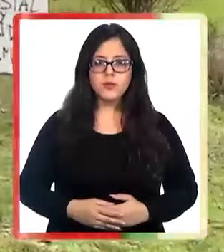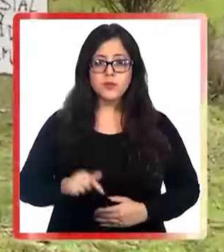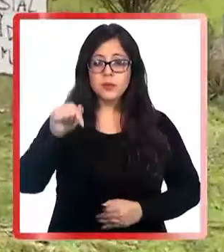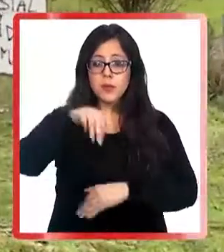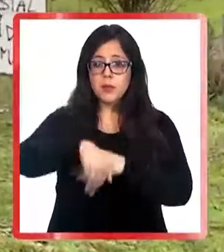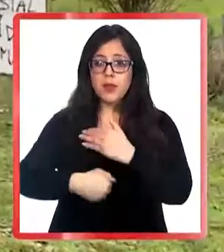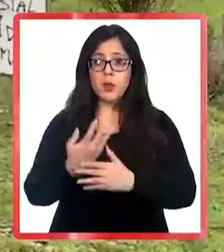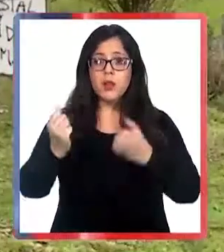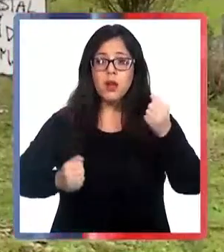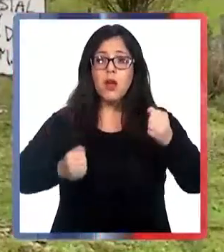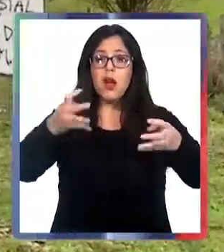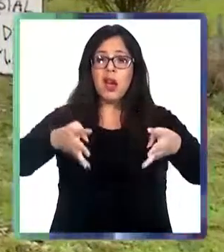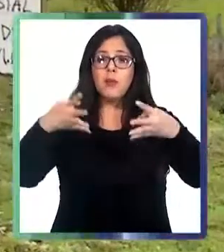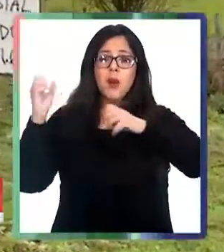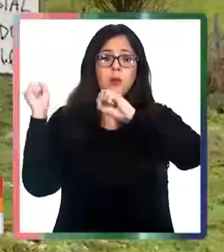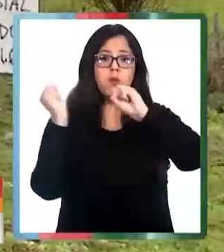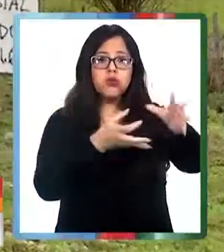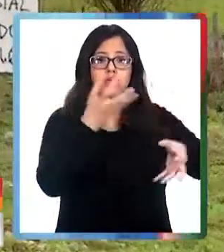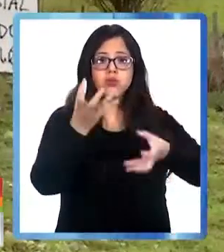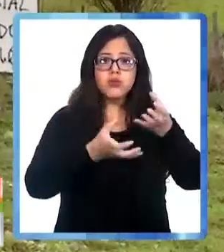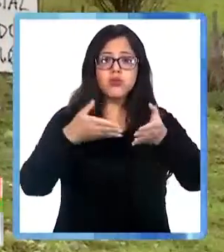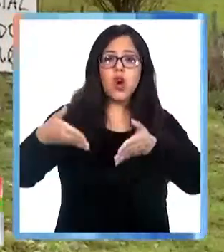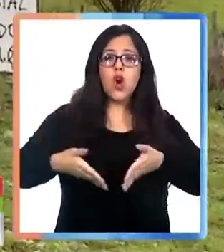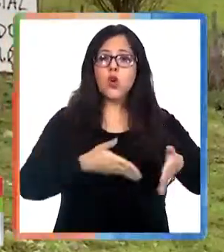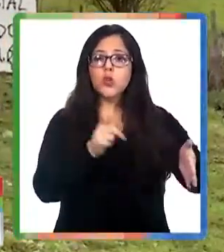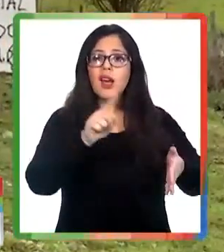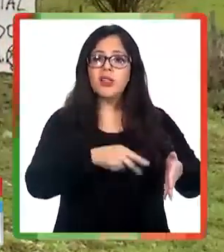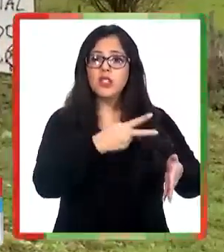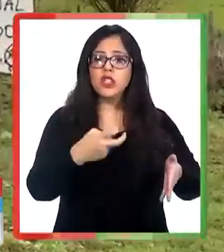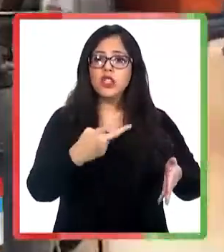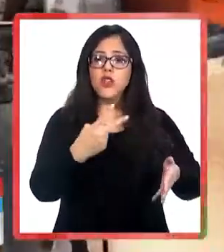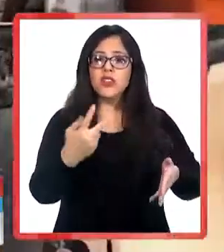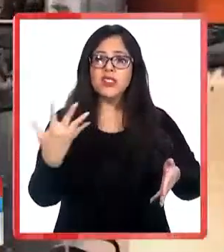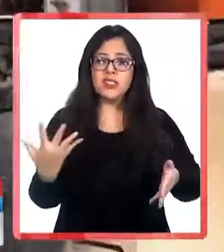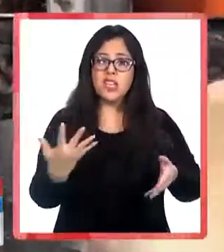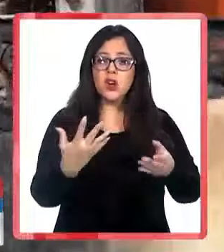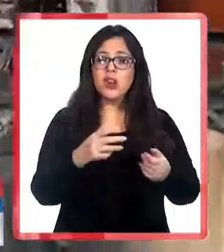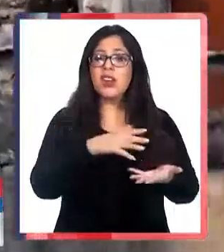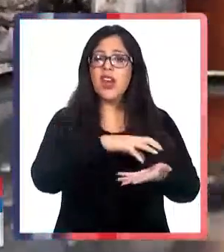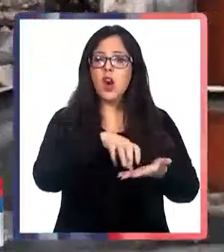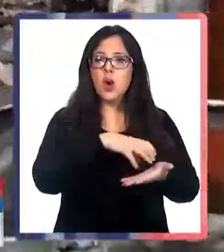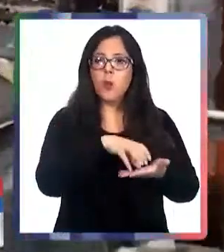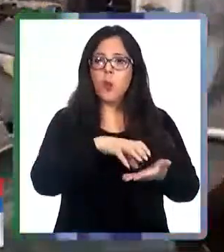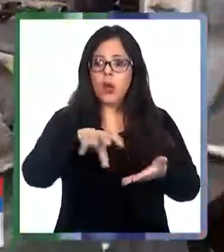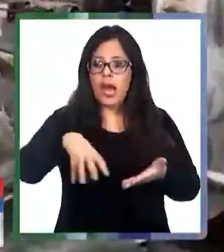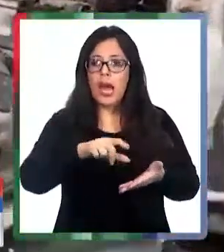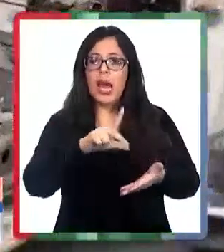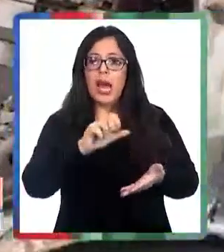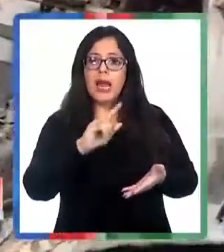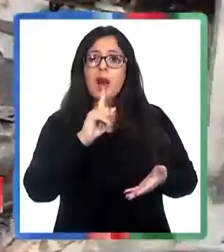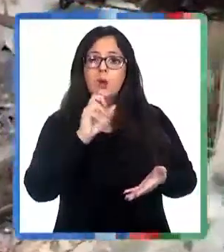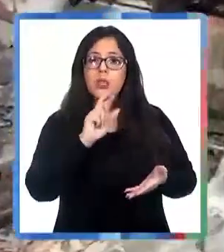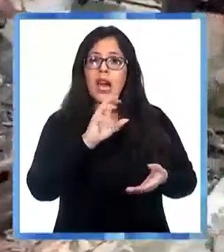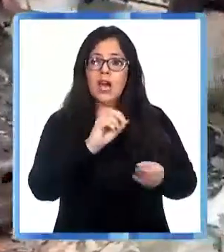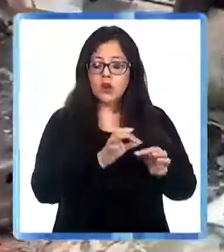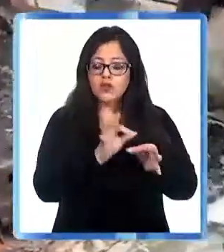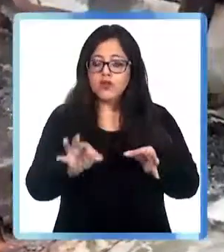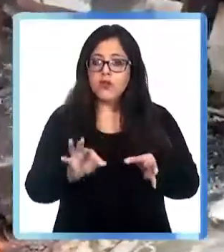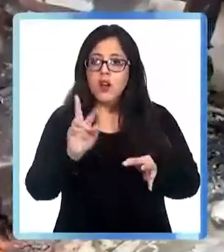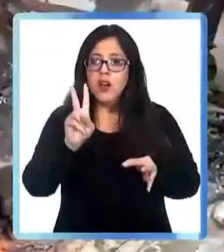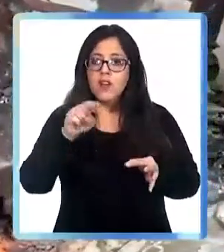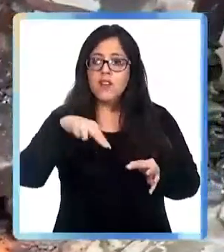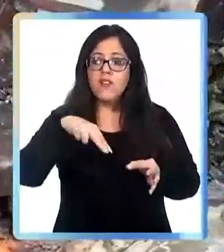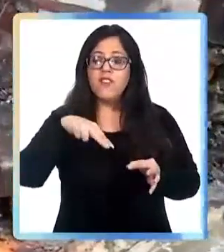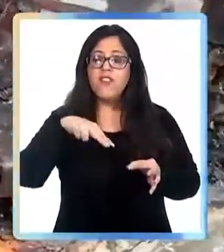Esta madrugada, un camión fue incendiado en la ruta S-225 que une las comunas de Lautaro con Vilcún. El vehículo